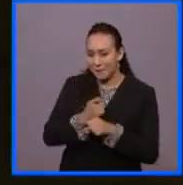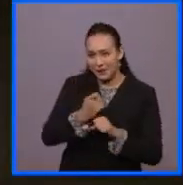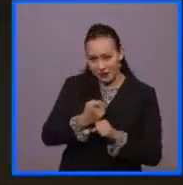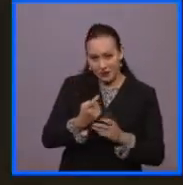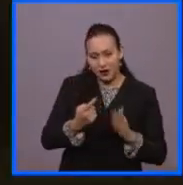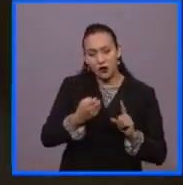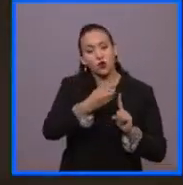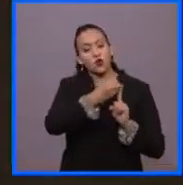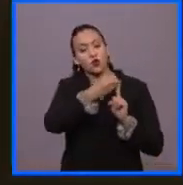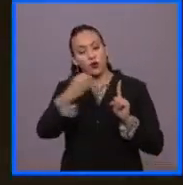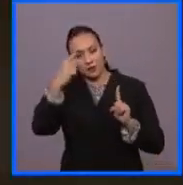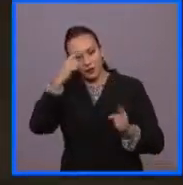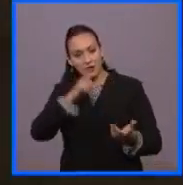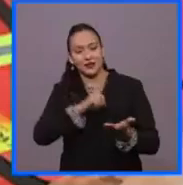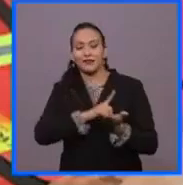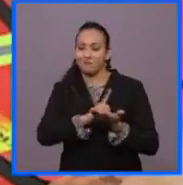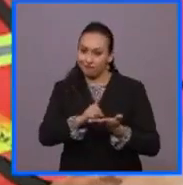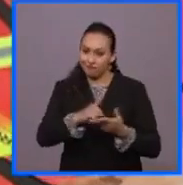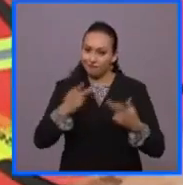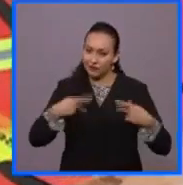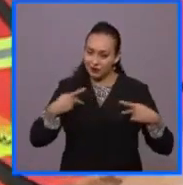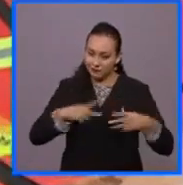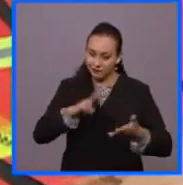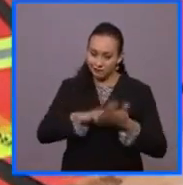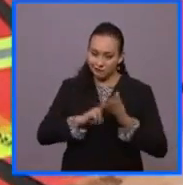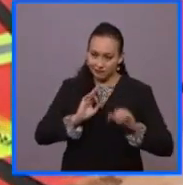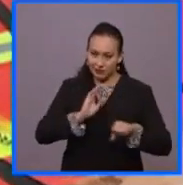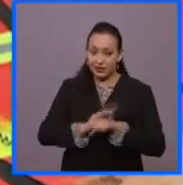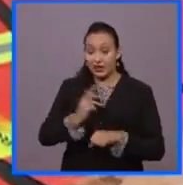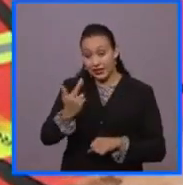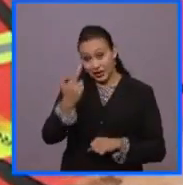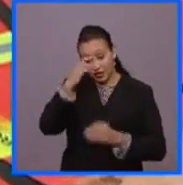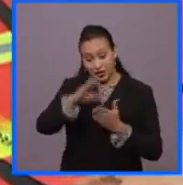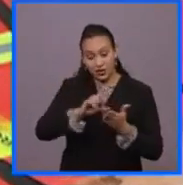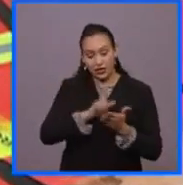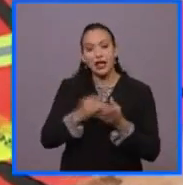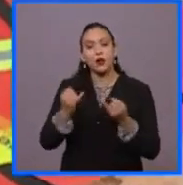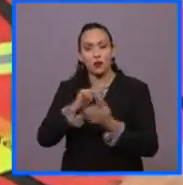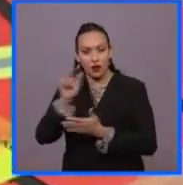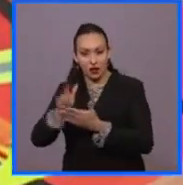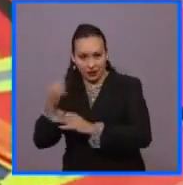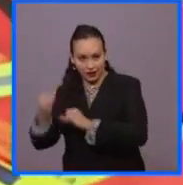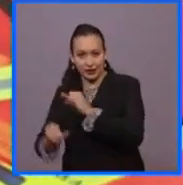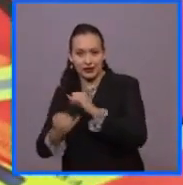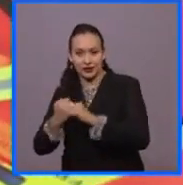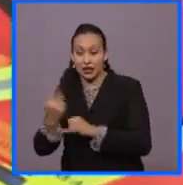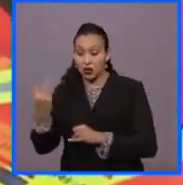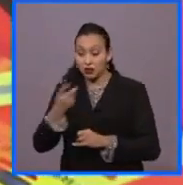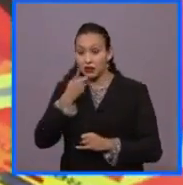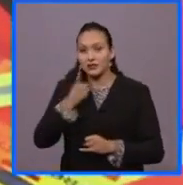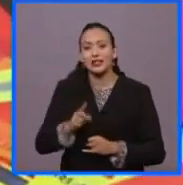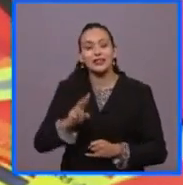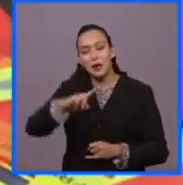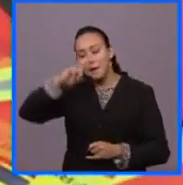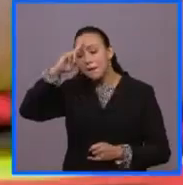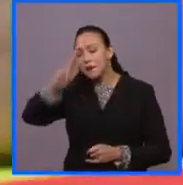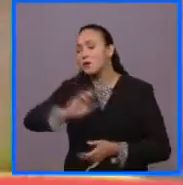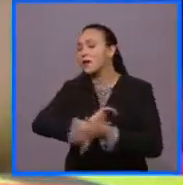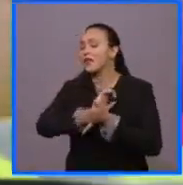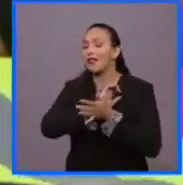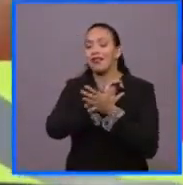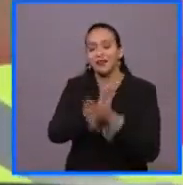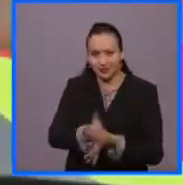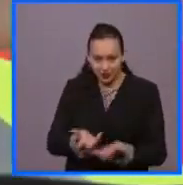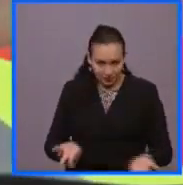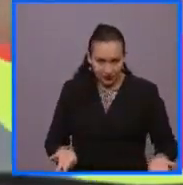derechos fundamentales. Recordó que la Constitución, como los tratados internacionales, prohíben cualquier tipo de